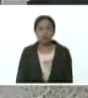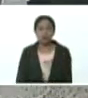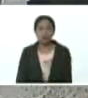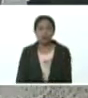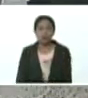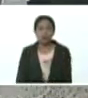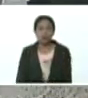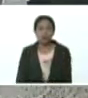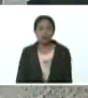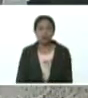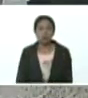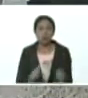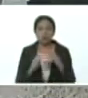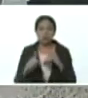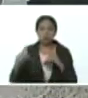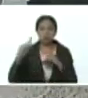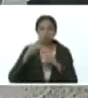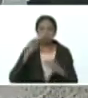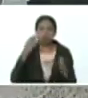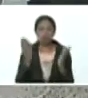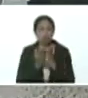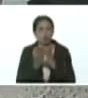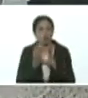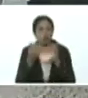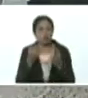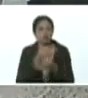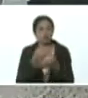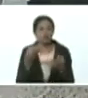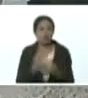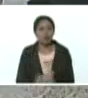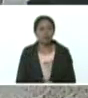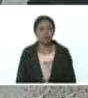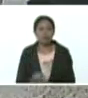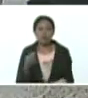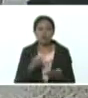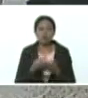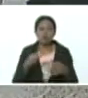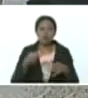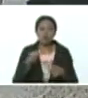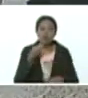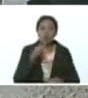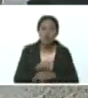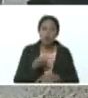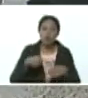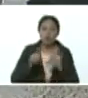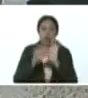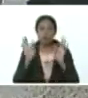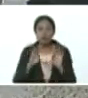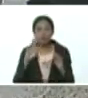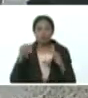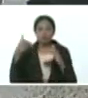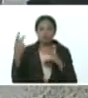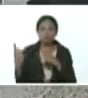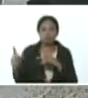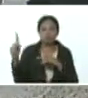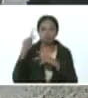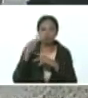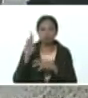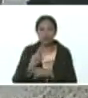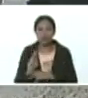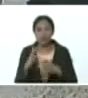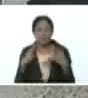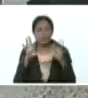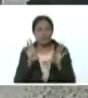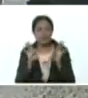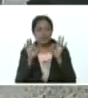Ya en posgrados, todos estudiando sus posgrados también. Que es graduarse de médico integral comunitario y pasar al posgrado inmediatamente, a